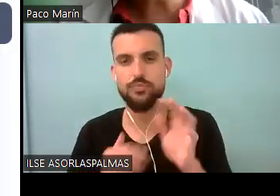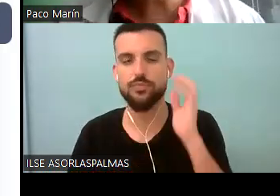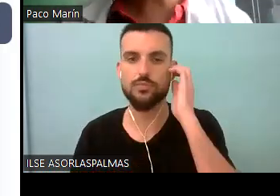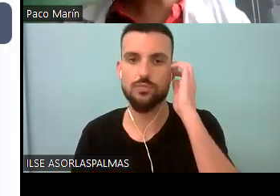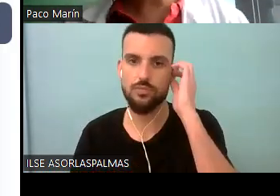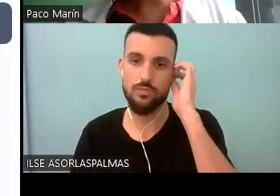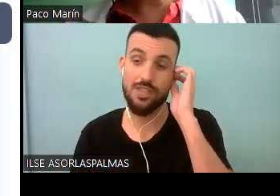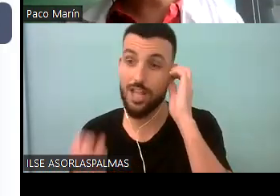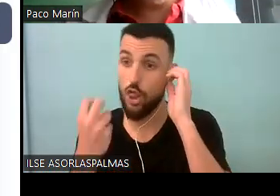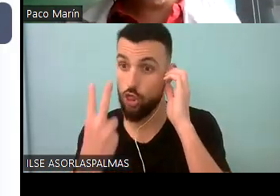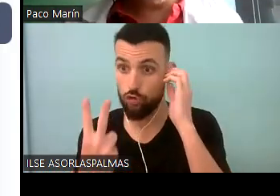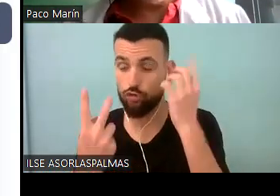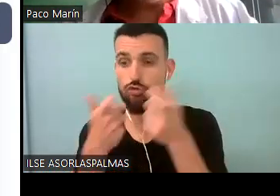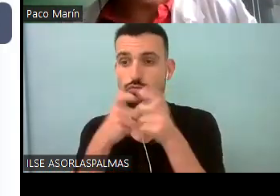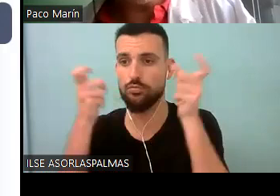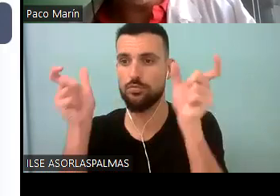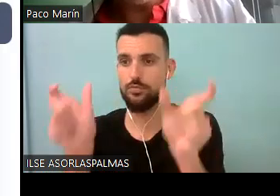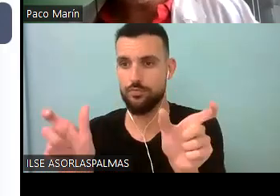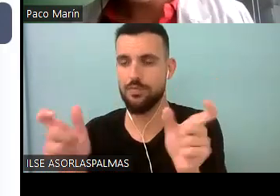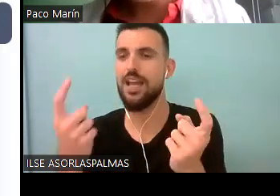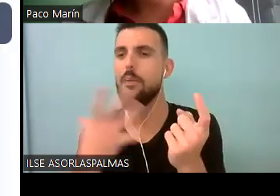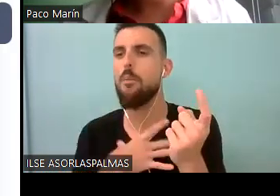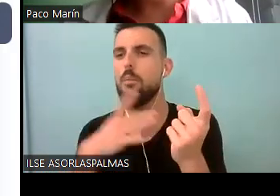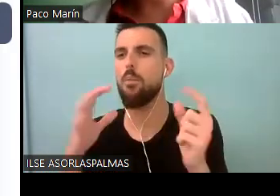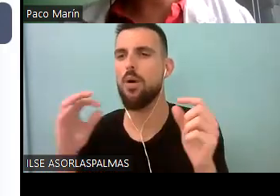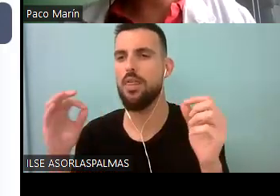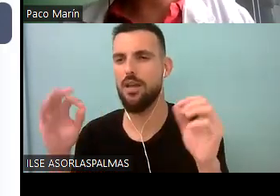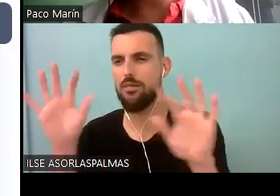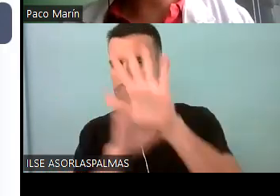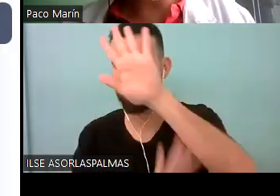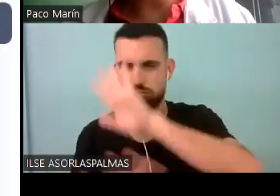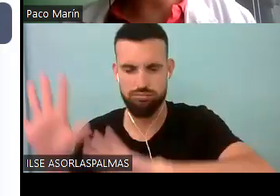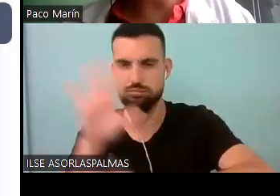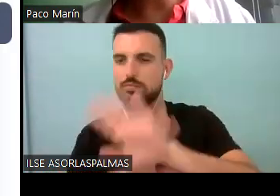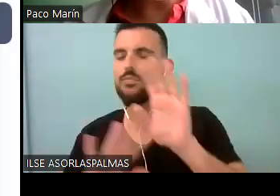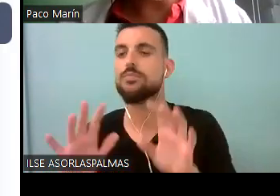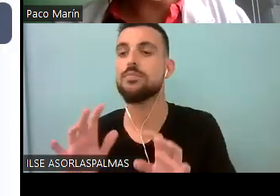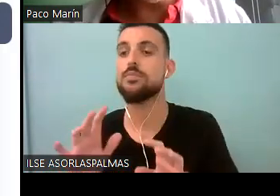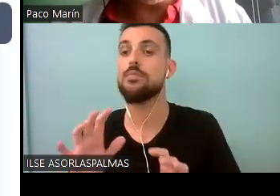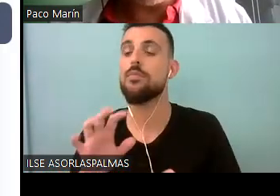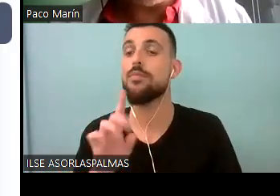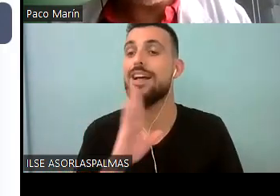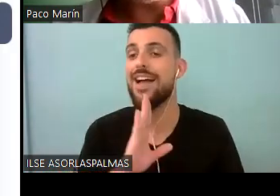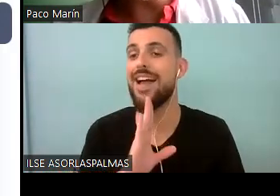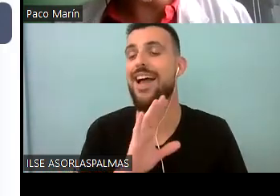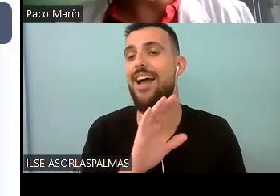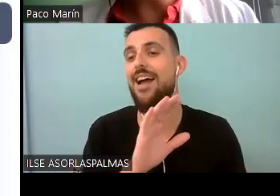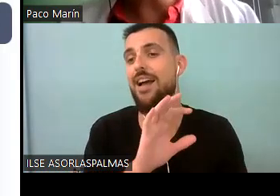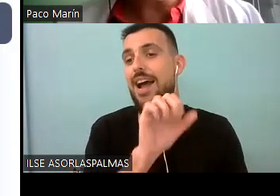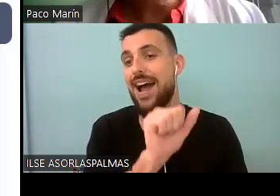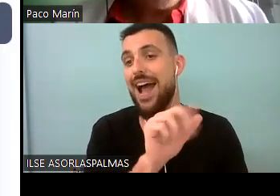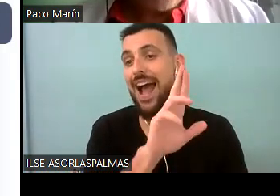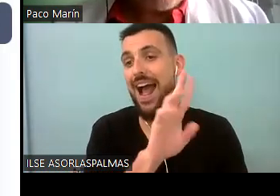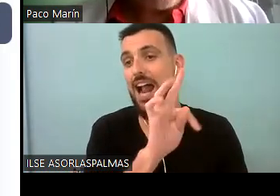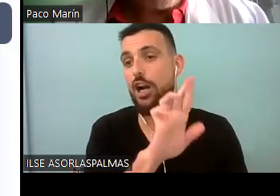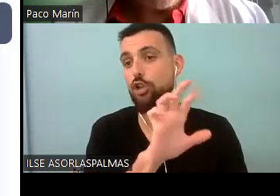Hay dos conceptos que muchas veces se confunden, que es el concepto artrosis y el concepto osteoporosis. Nosotros en la